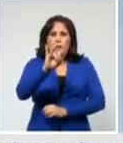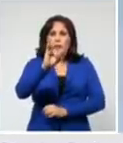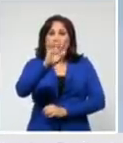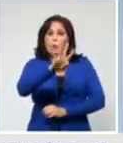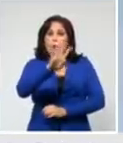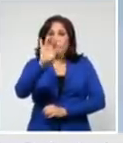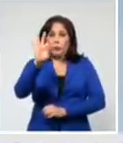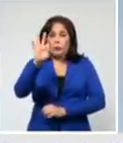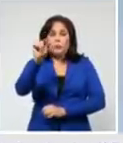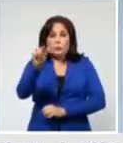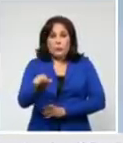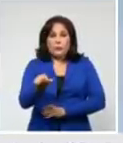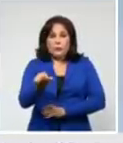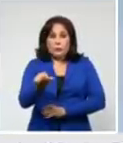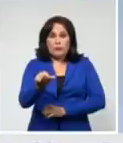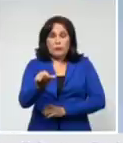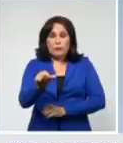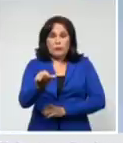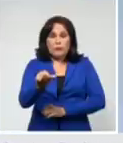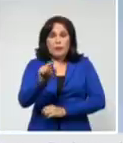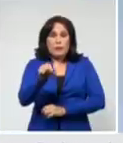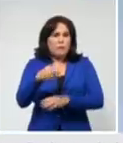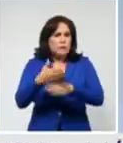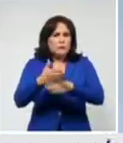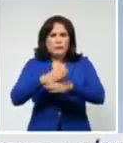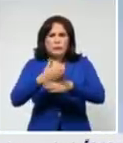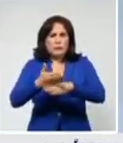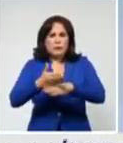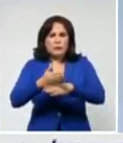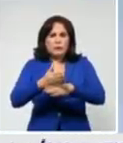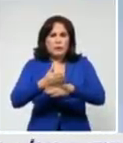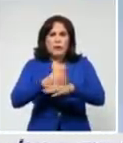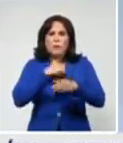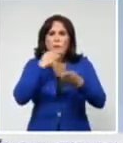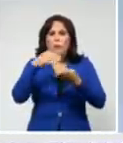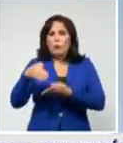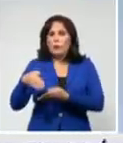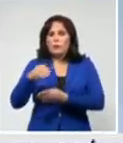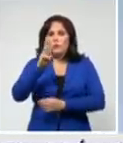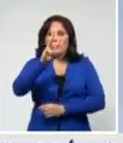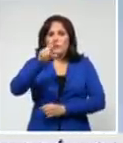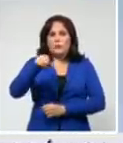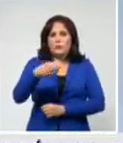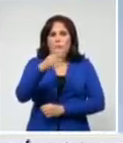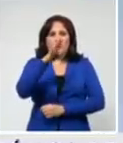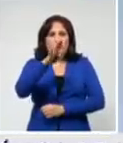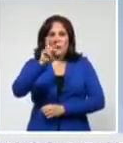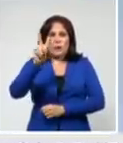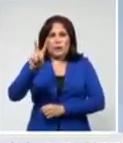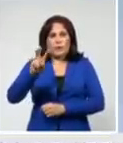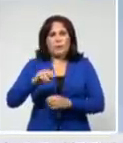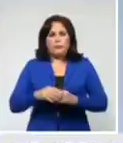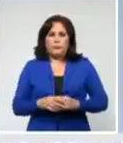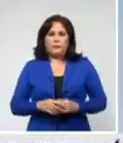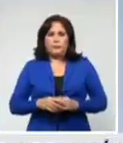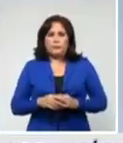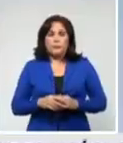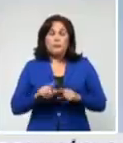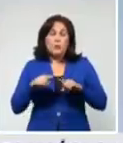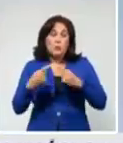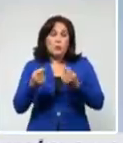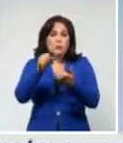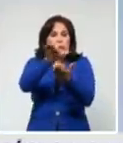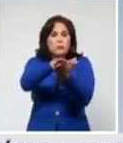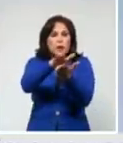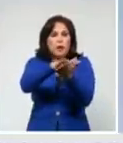2.748 personas y esto da una letalidad de 3,42, ya que se acumulan